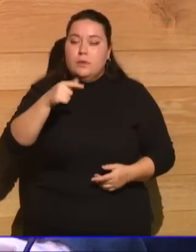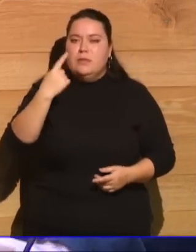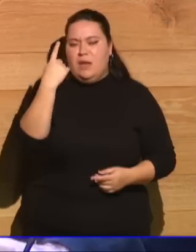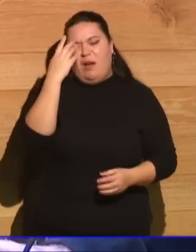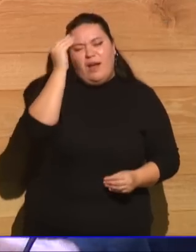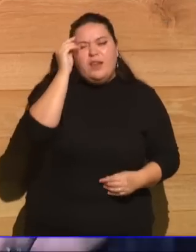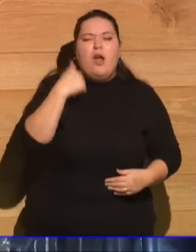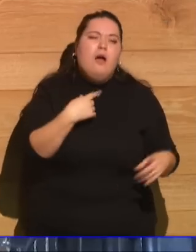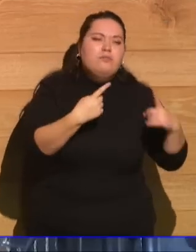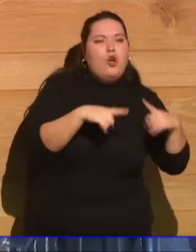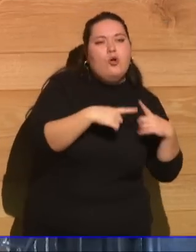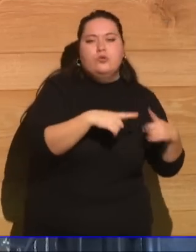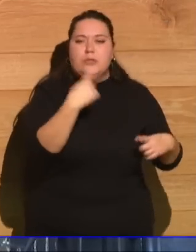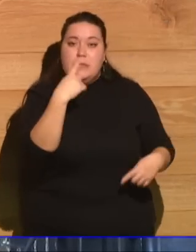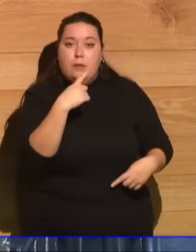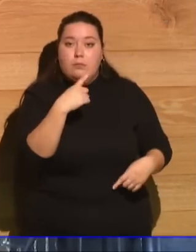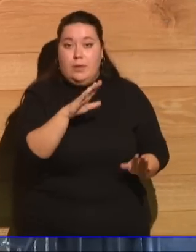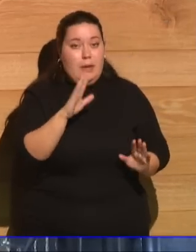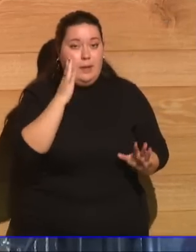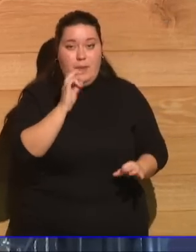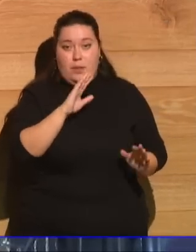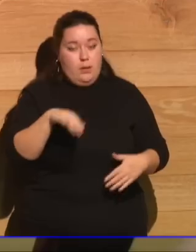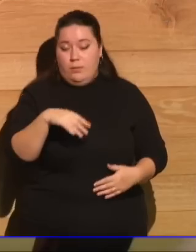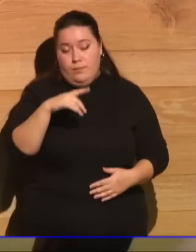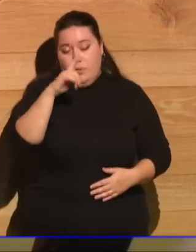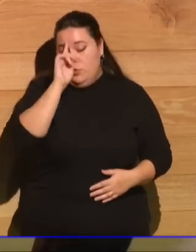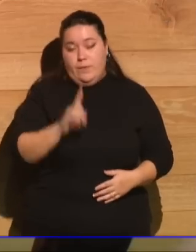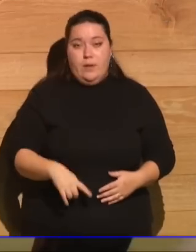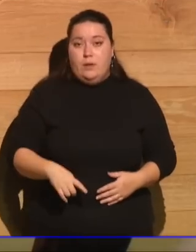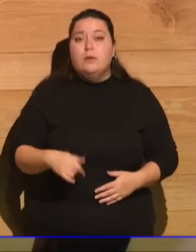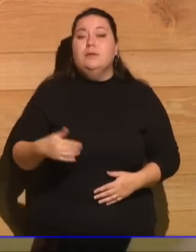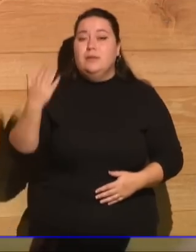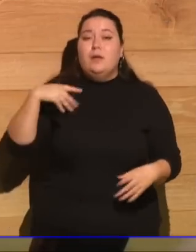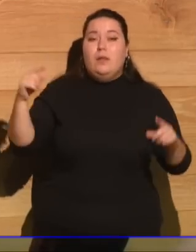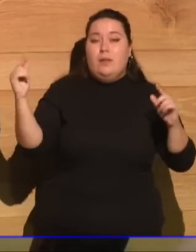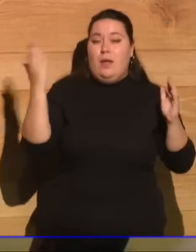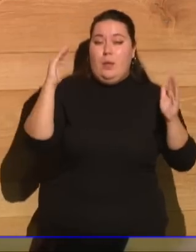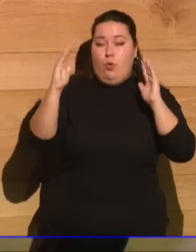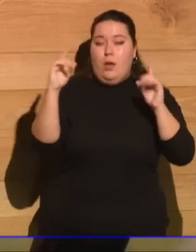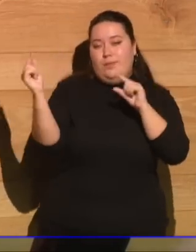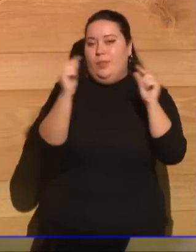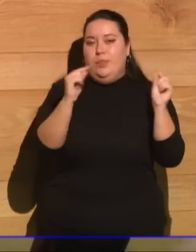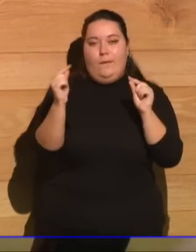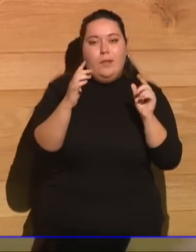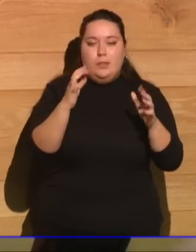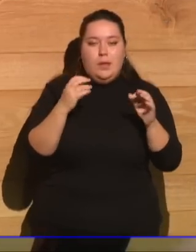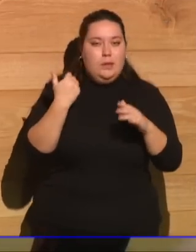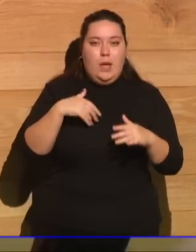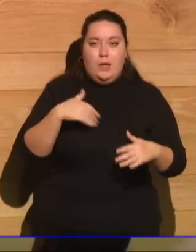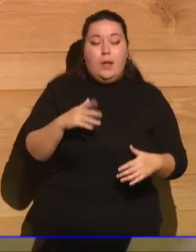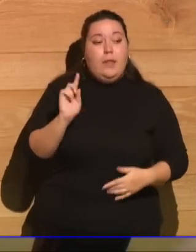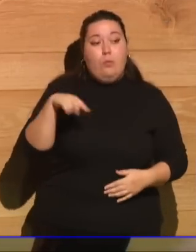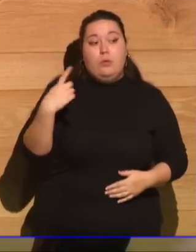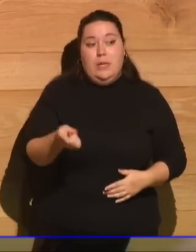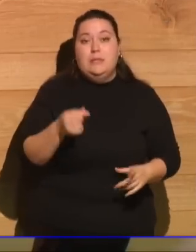componer, y resulta que no sabía. Bueno, y era un debate que en aquella época existía. De hecho, él lo trasladará a su siguiente